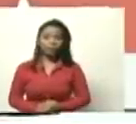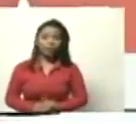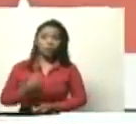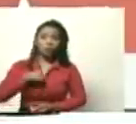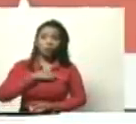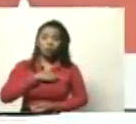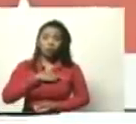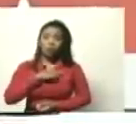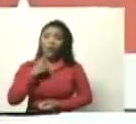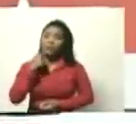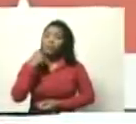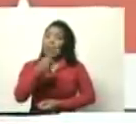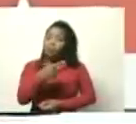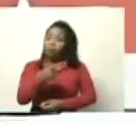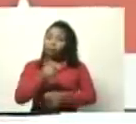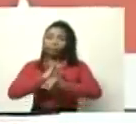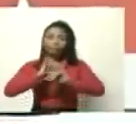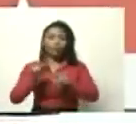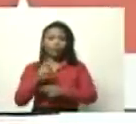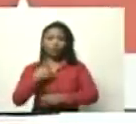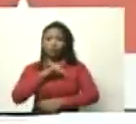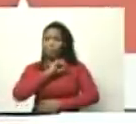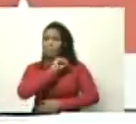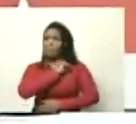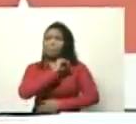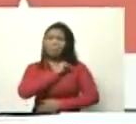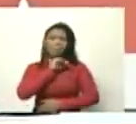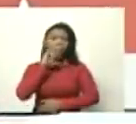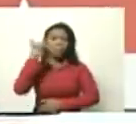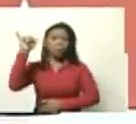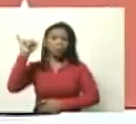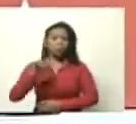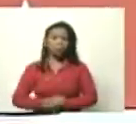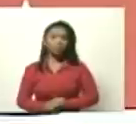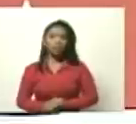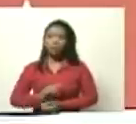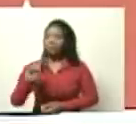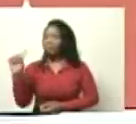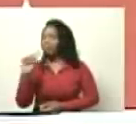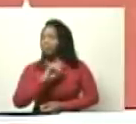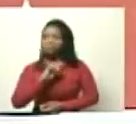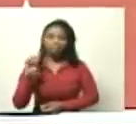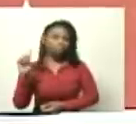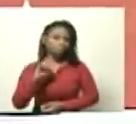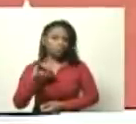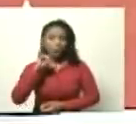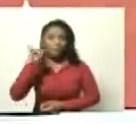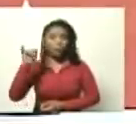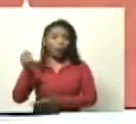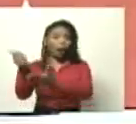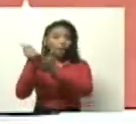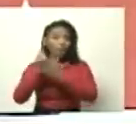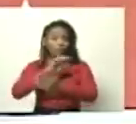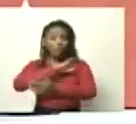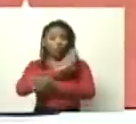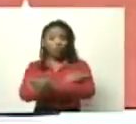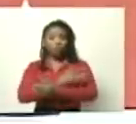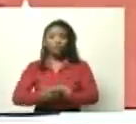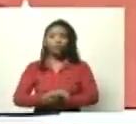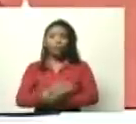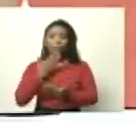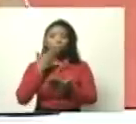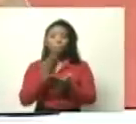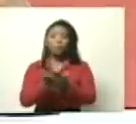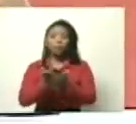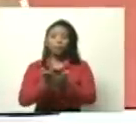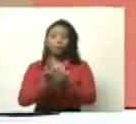Nosotros hemos dicho hasta el cansancio, no le tenemos miedo a las denuncias. No, no, no. Las denuncias nos ayudan y nos fortalecen. Pedimos que